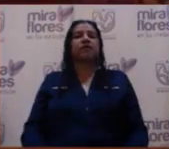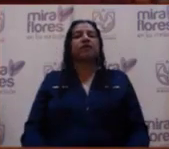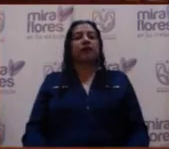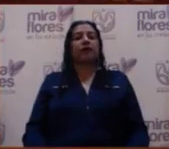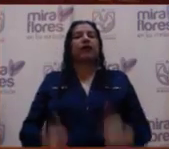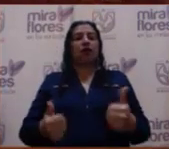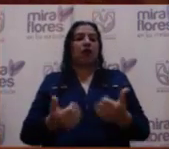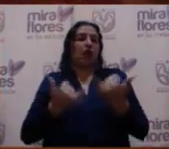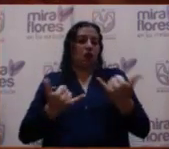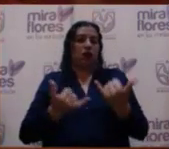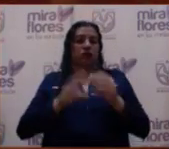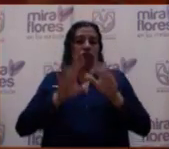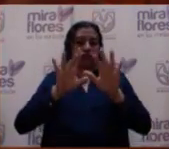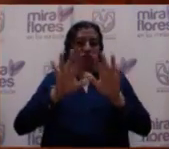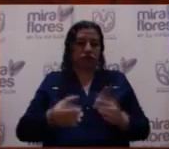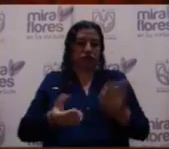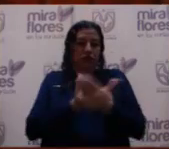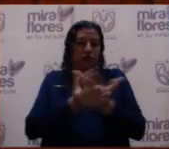a lo que es orden del día entonces.